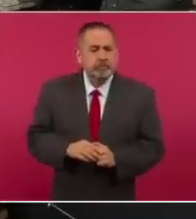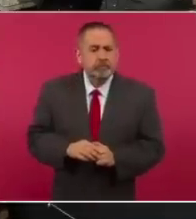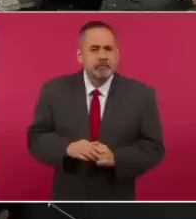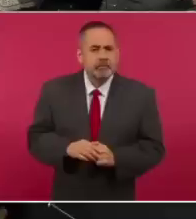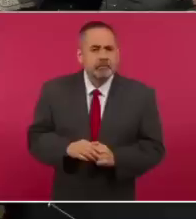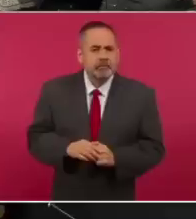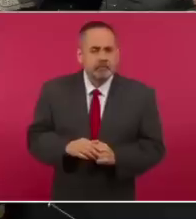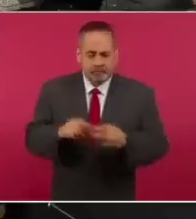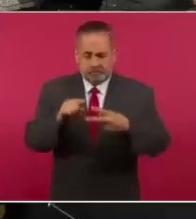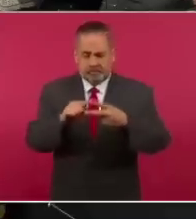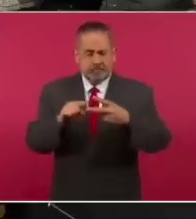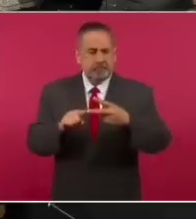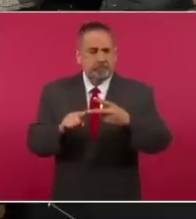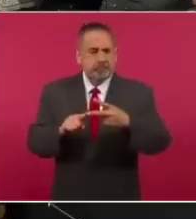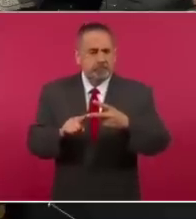medidas